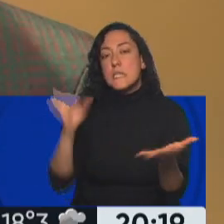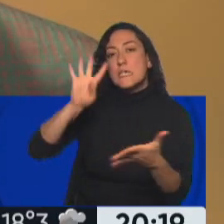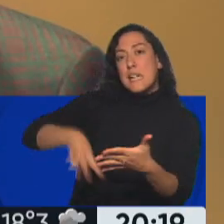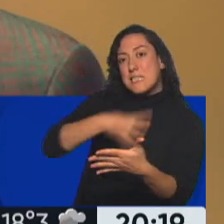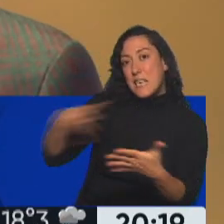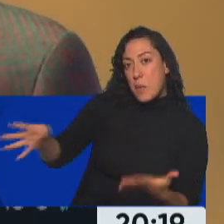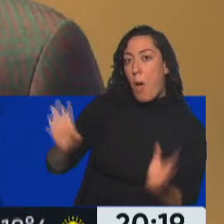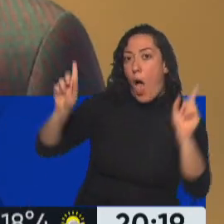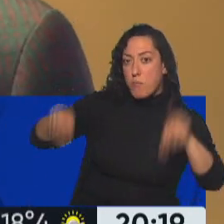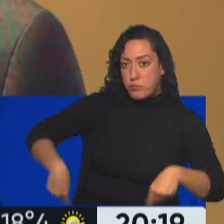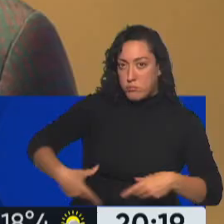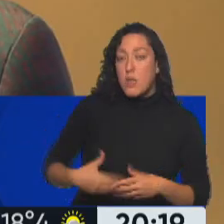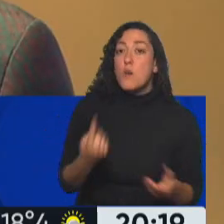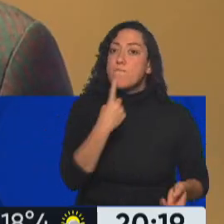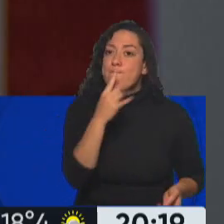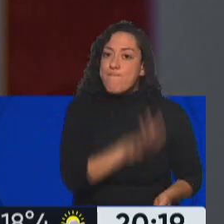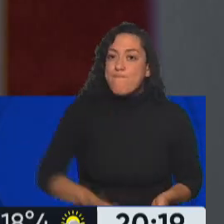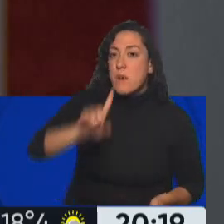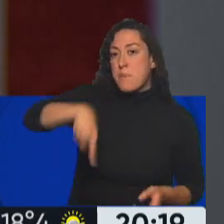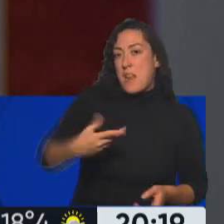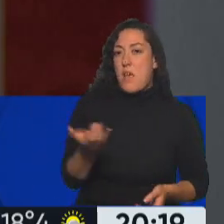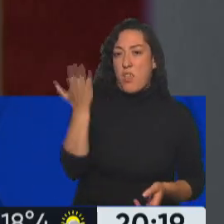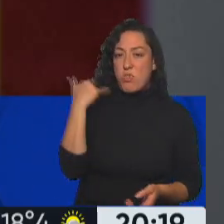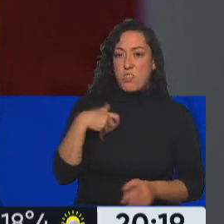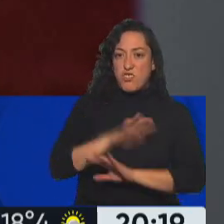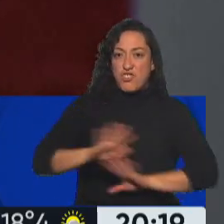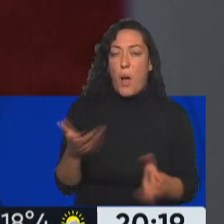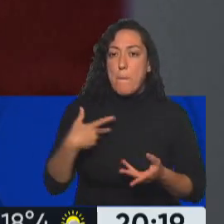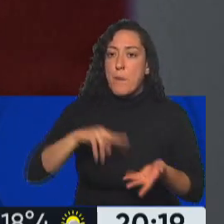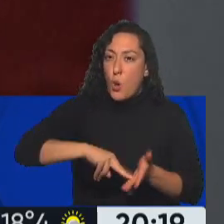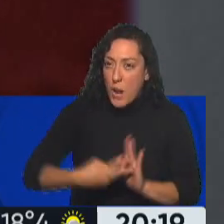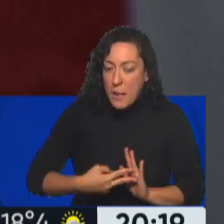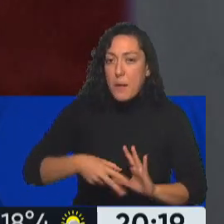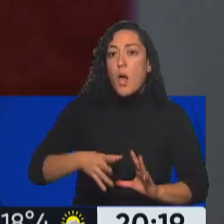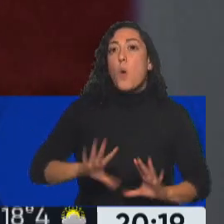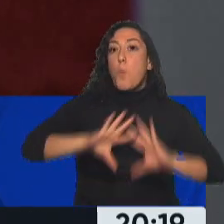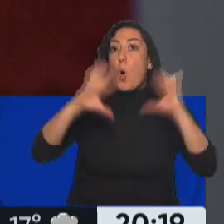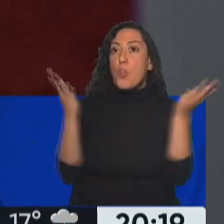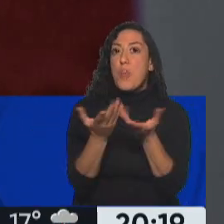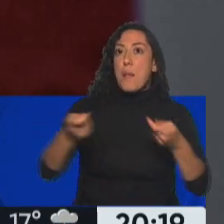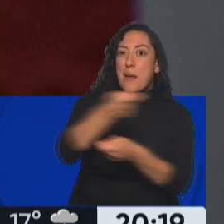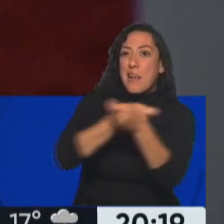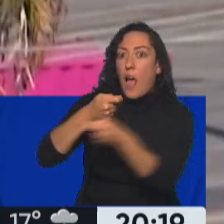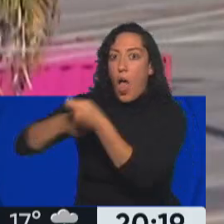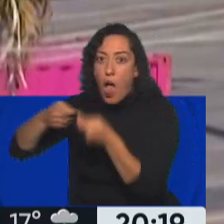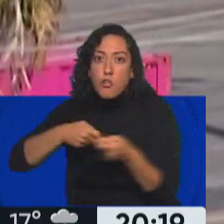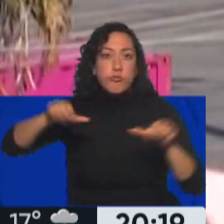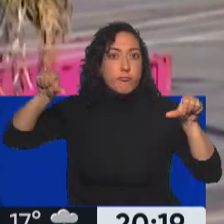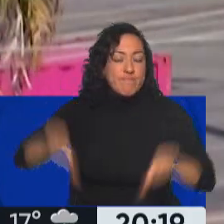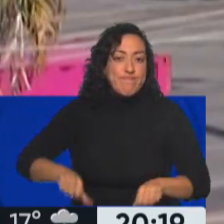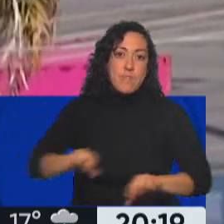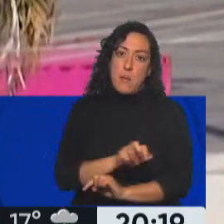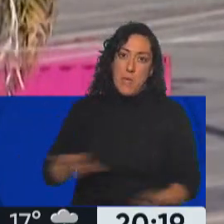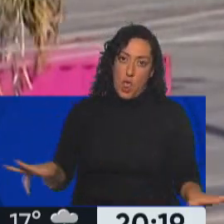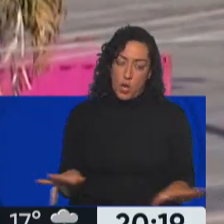Esa incertidumbre ya había generado problemas, pero esta caída de los mercados mundiales nos agrava un poco el problema, claramente, ¿no? Otro aspecto